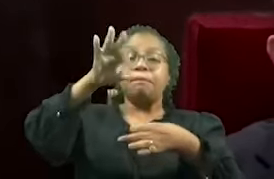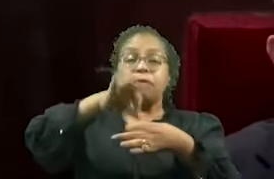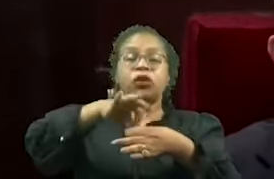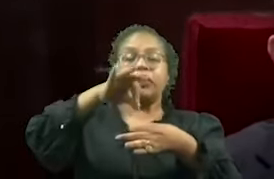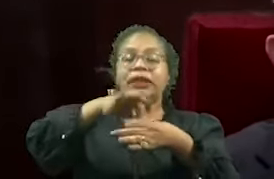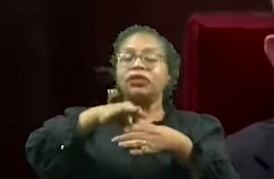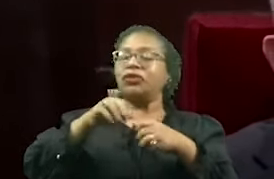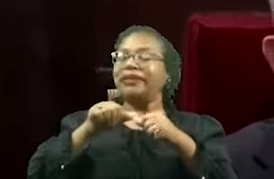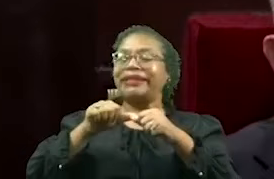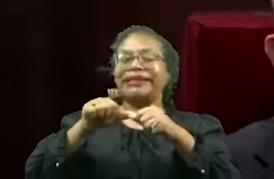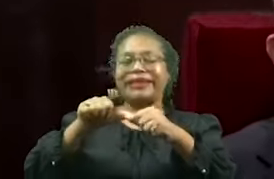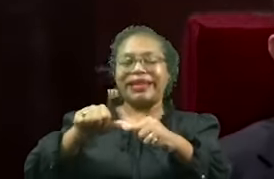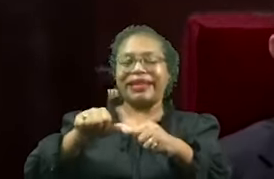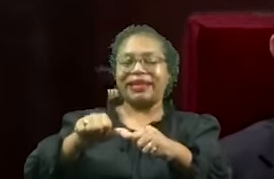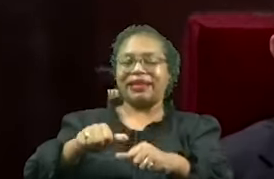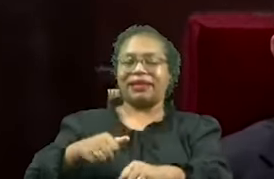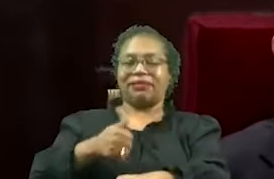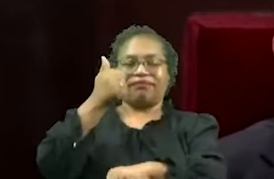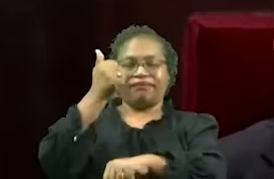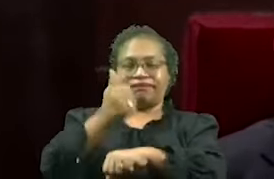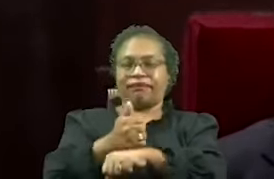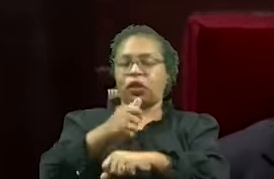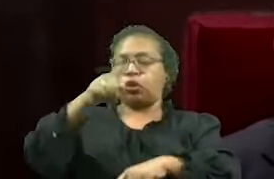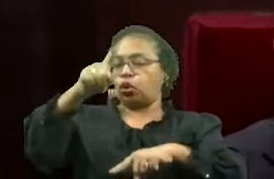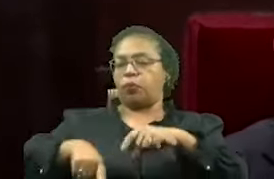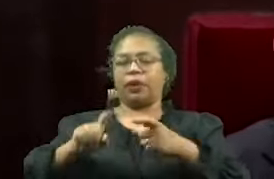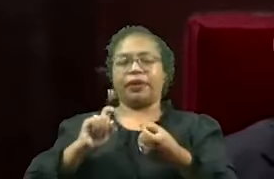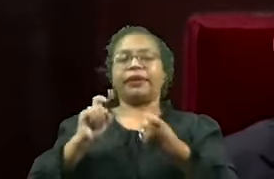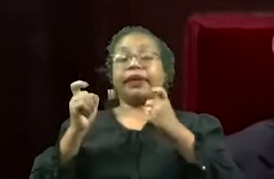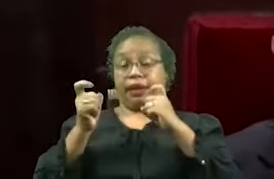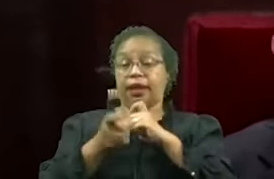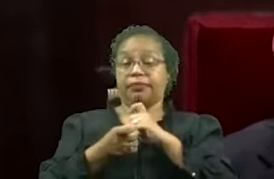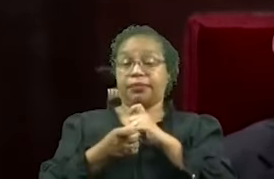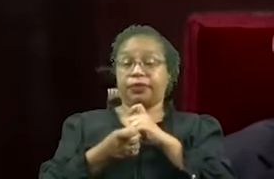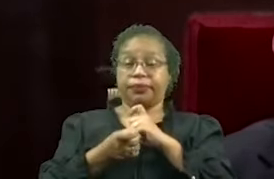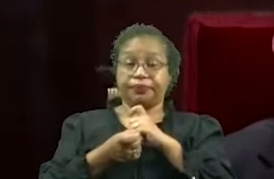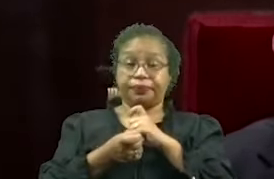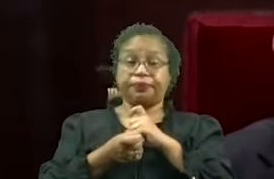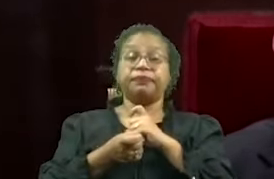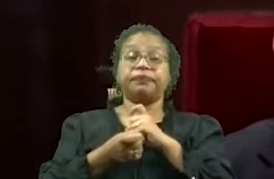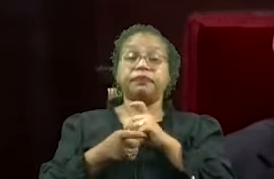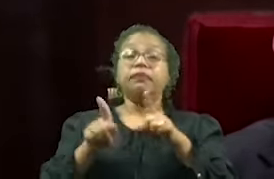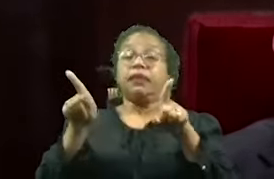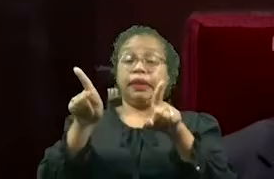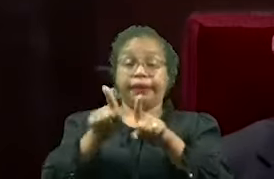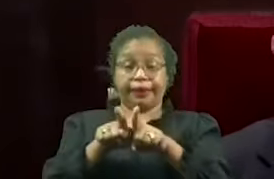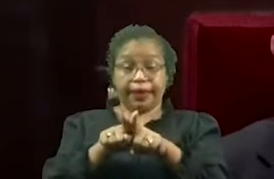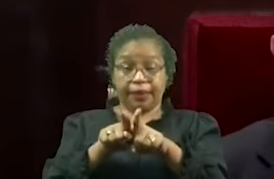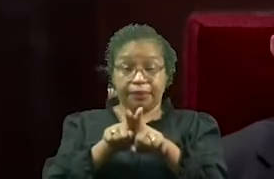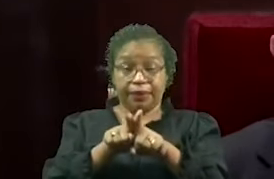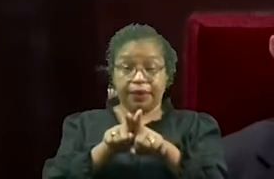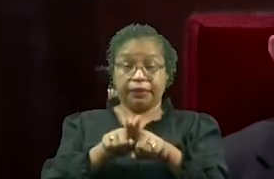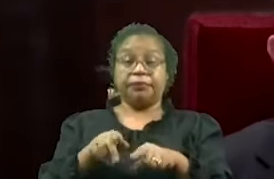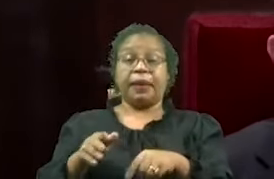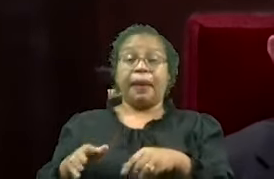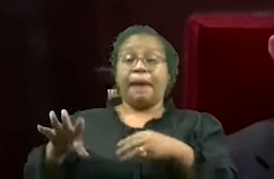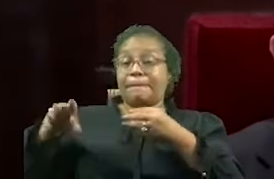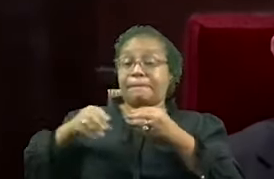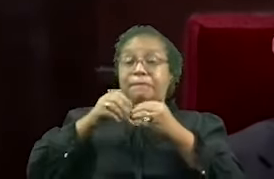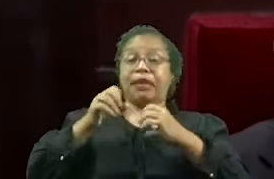estabilidad en el sistema democrático además como protección adicional se